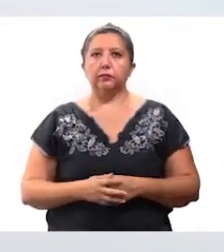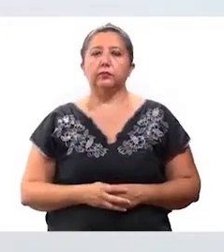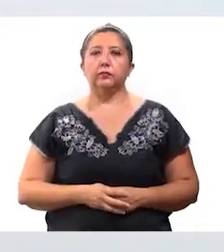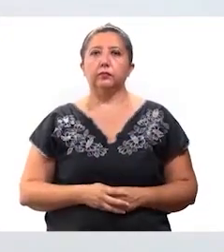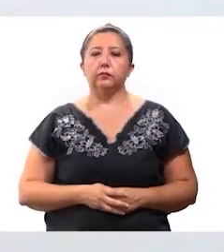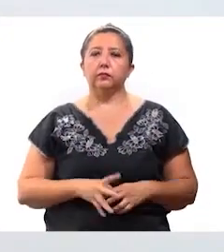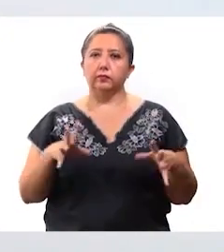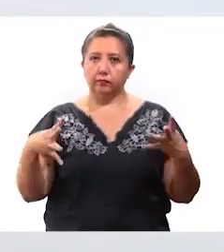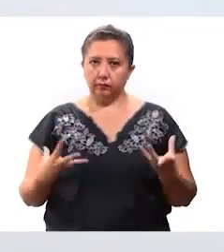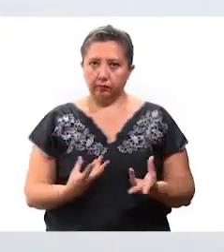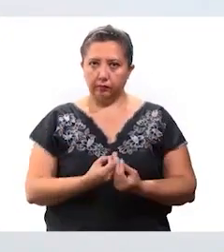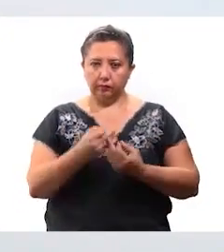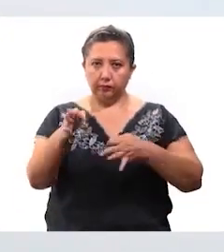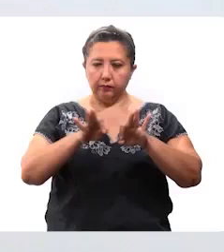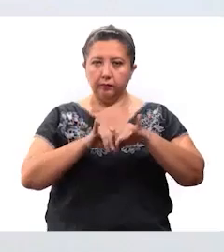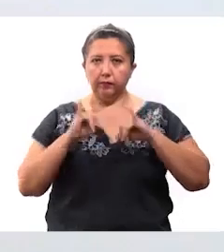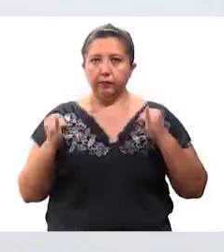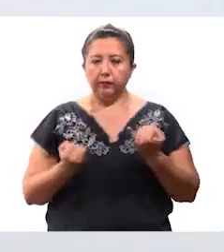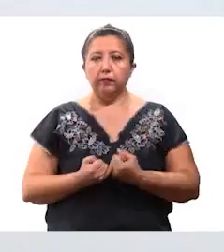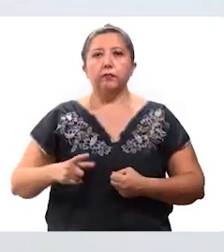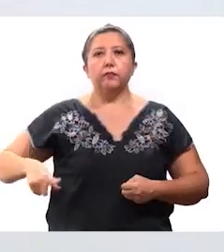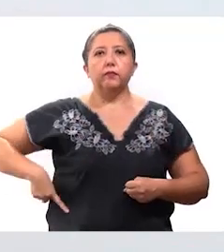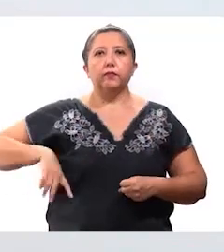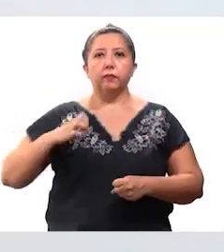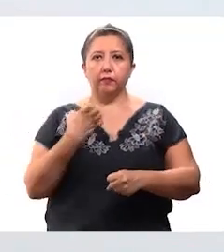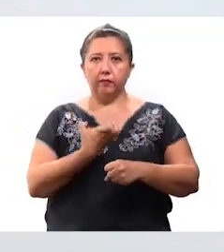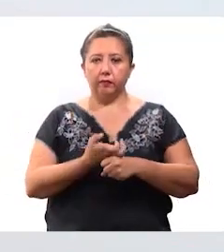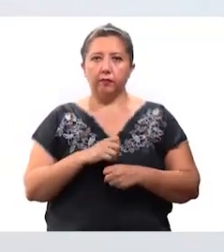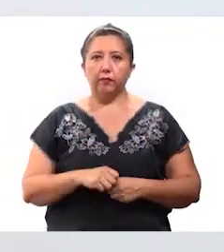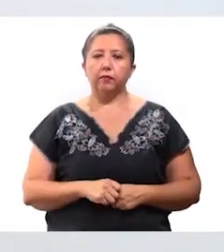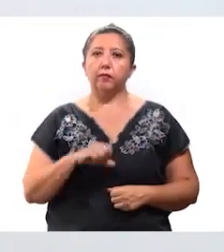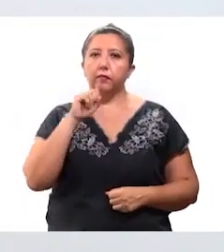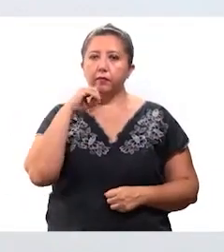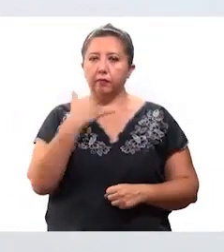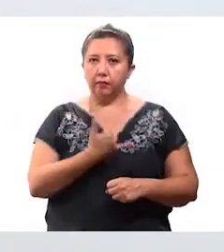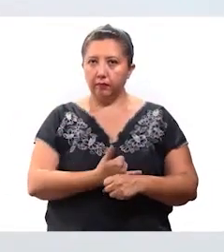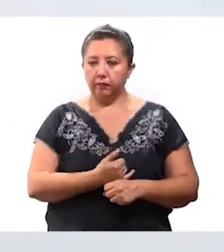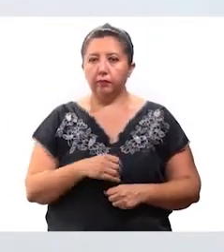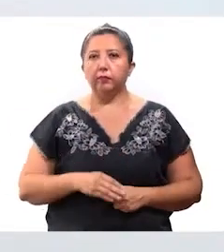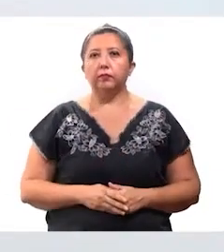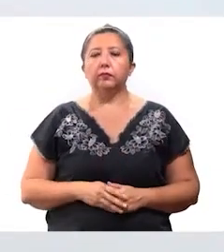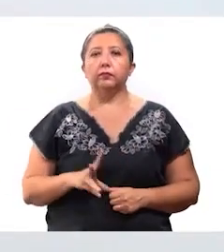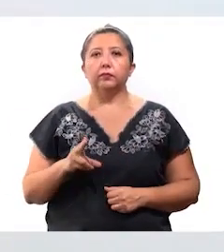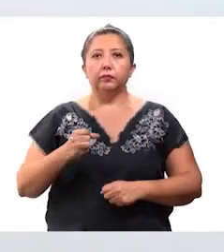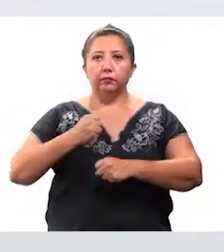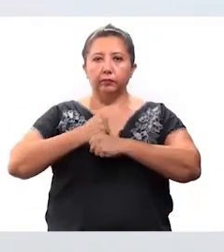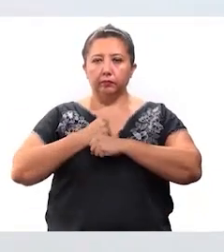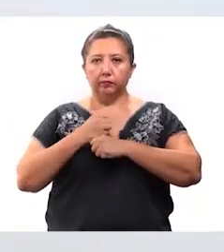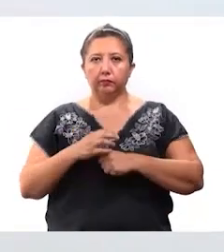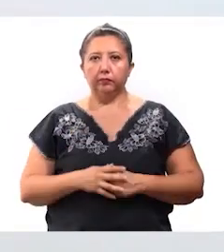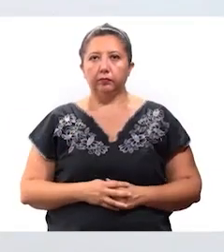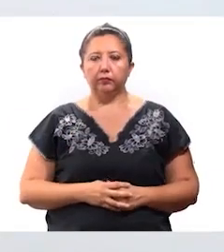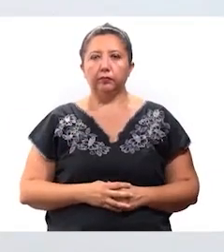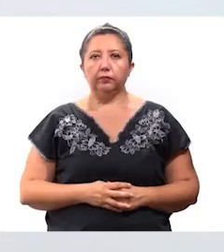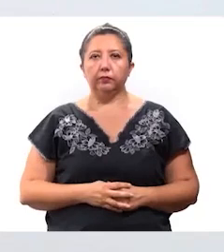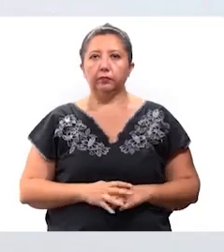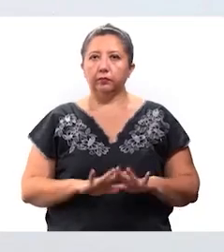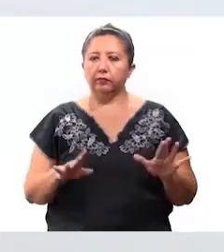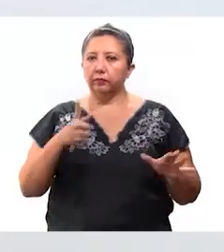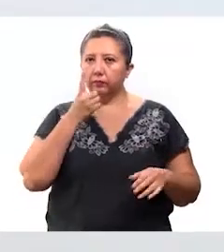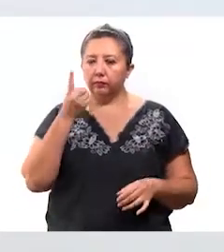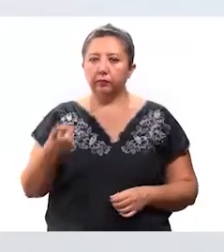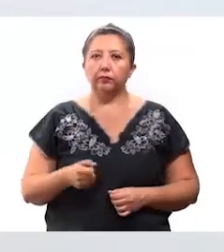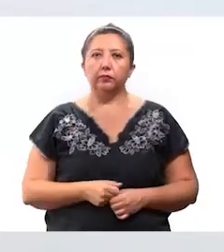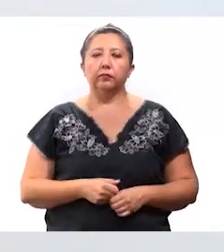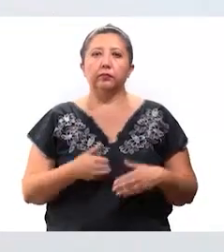familias. Estamos trabajando de manera conjunta el Gobierno del Estado, la Secretaría de Bienestar y las Fuerzas Armadas. Como